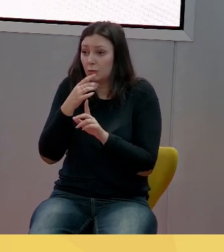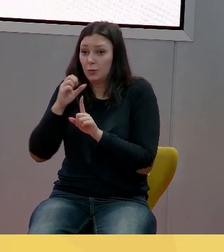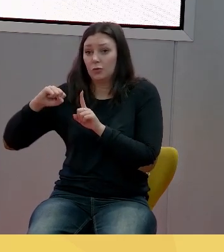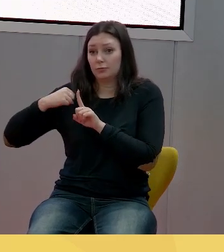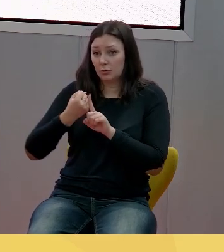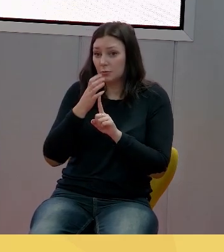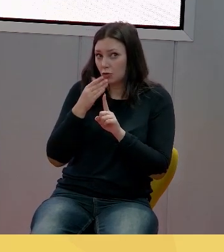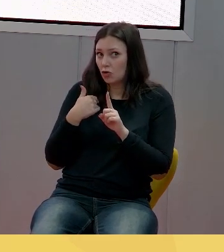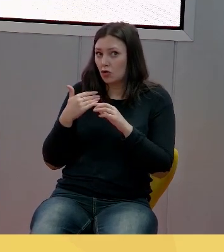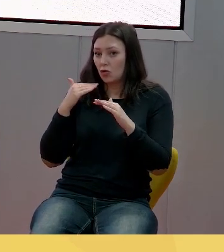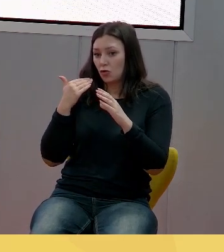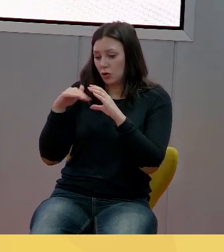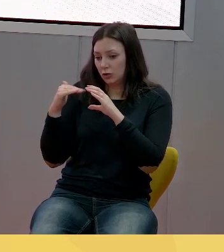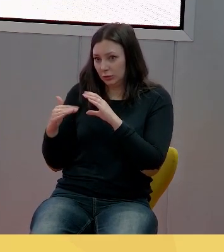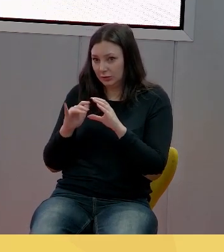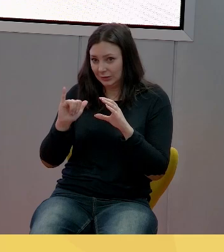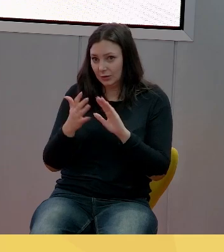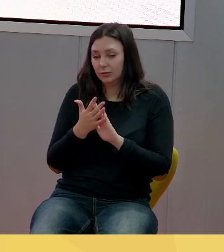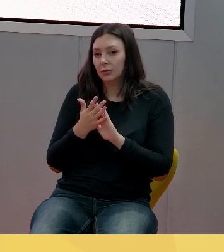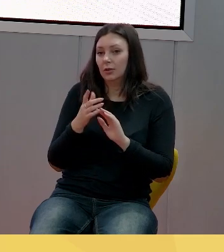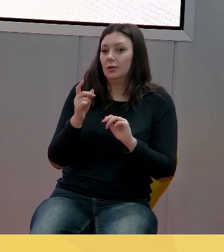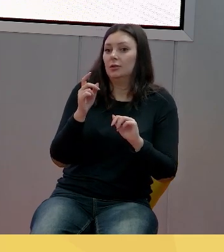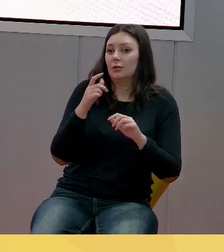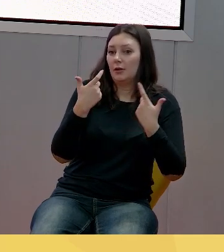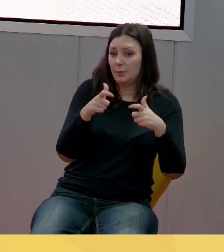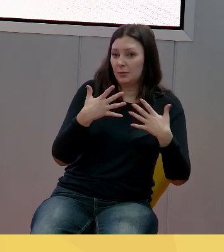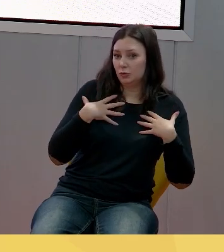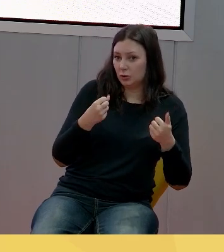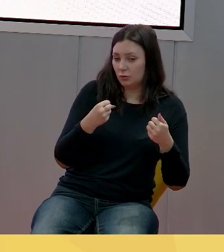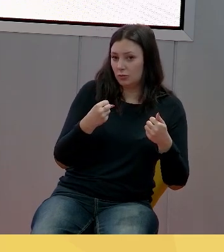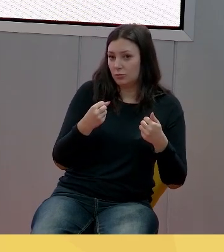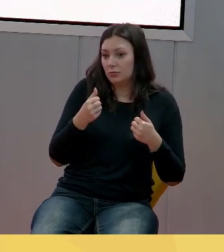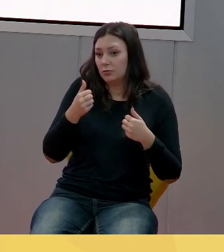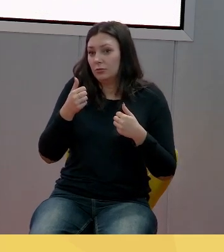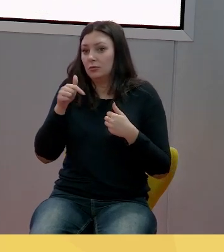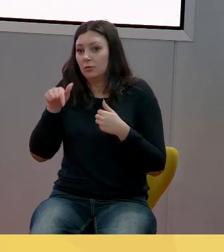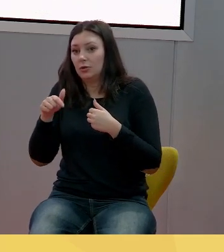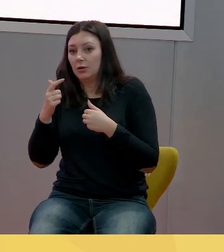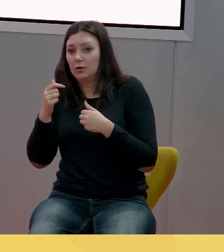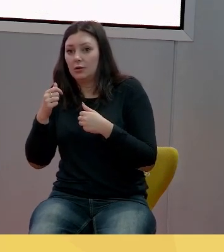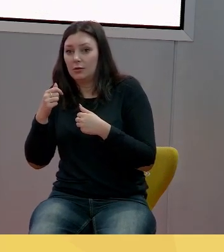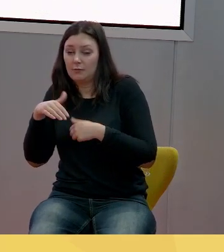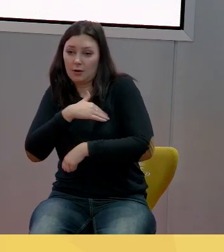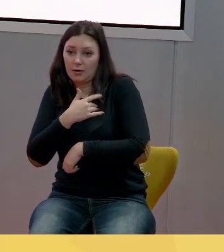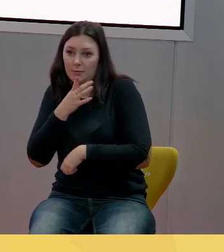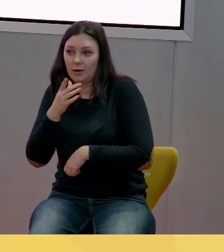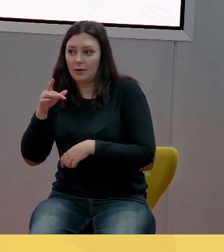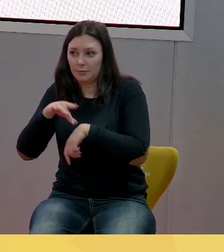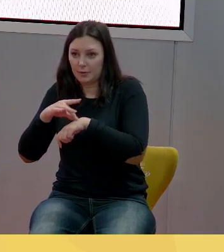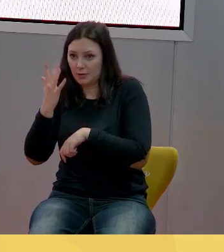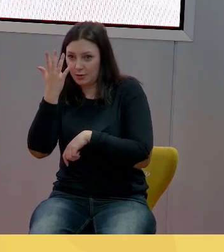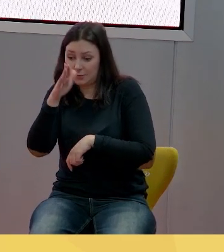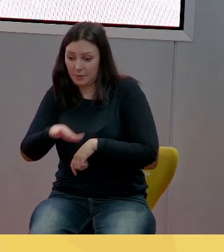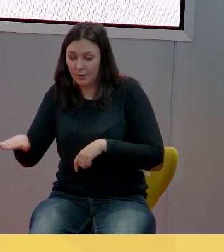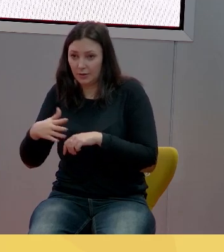correos electrónicos, tanto del Departamento de Estado de Salud como la Academia Americana de Pediatría. Concretamente, del Departamento de